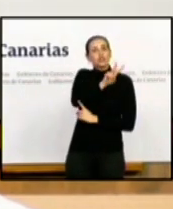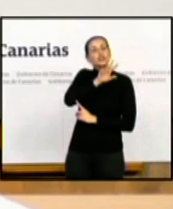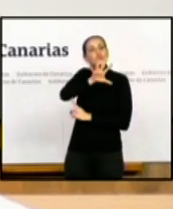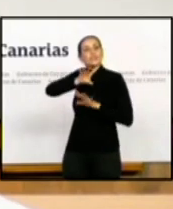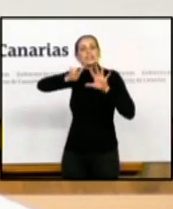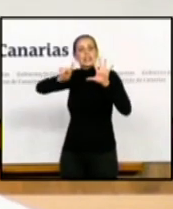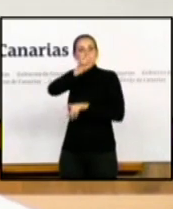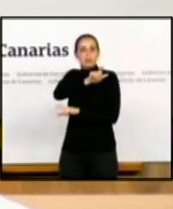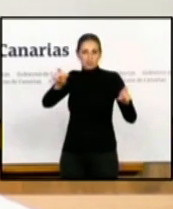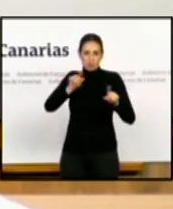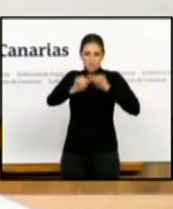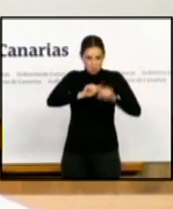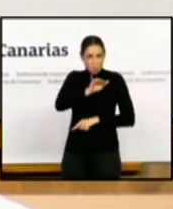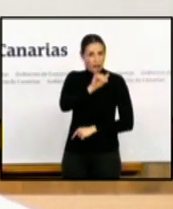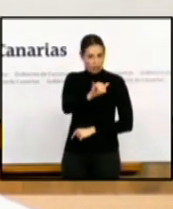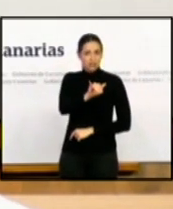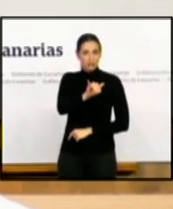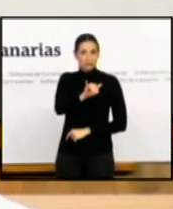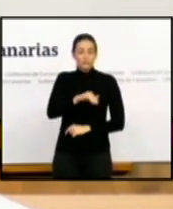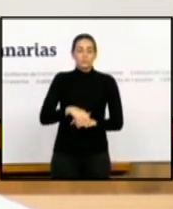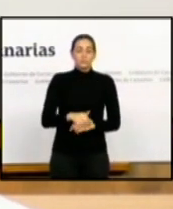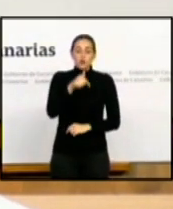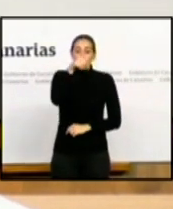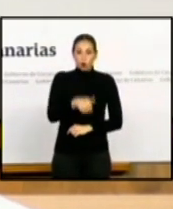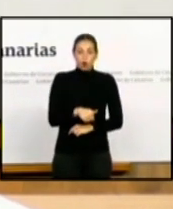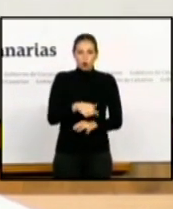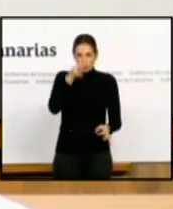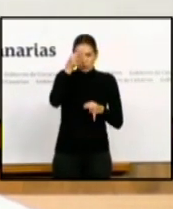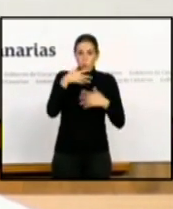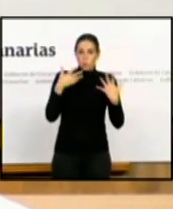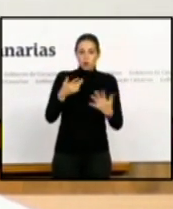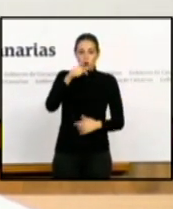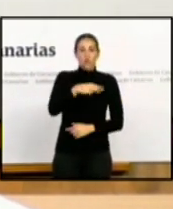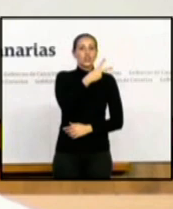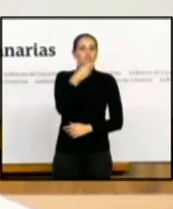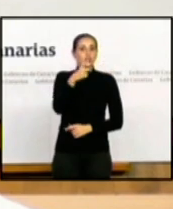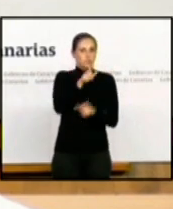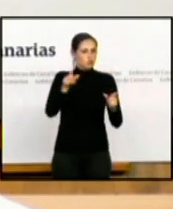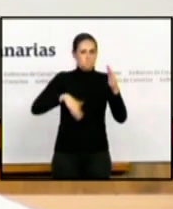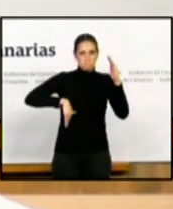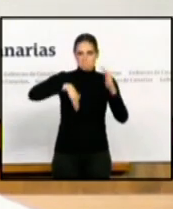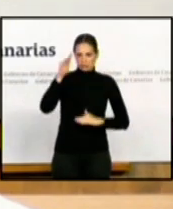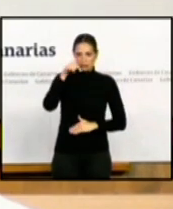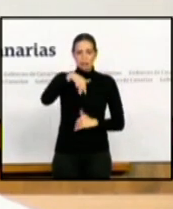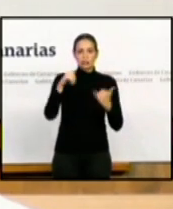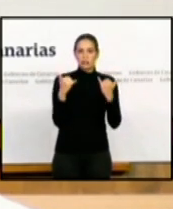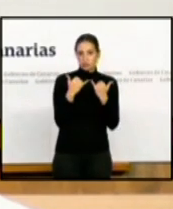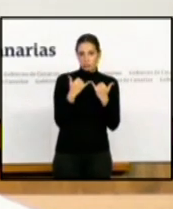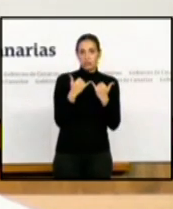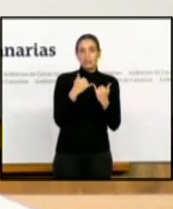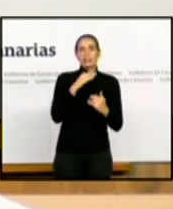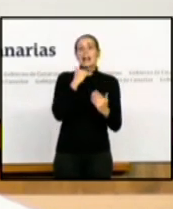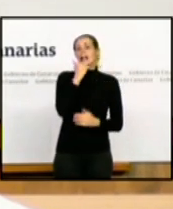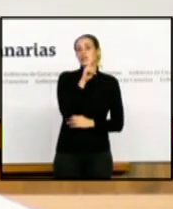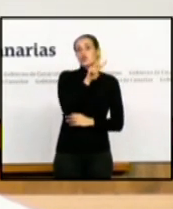casos. Hoy, el dato actualizado de hoy, también estamos por encima de los 200 casos en la isla de Tenerife, cerca de 250